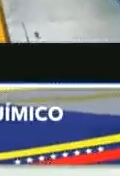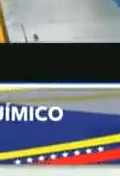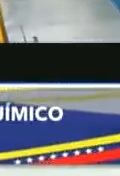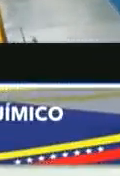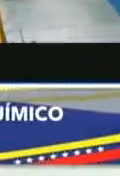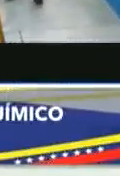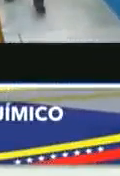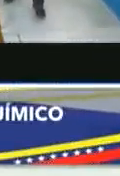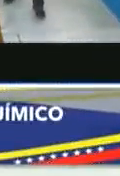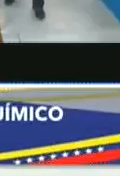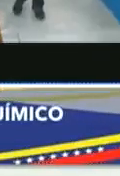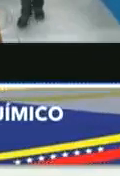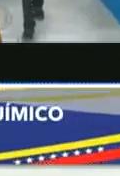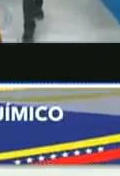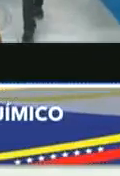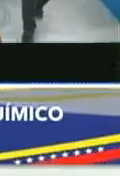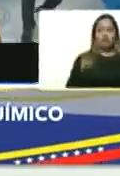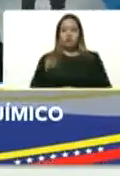Cuando teníamos la fuerza